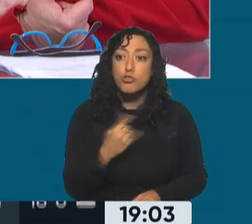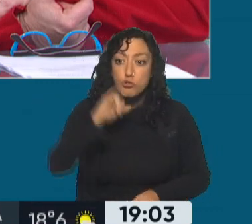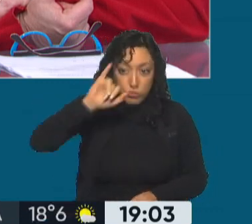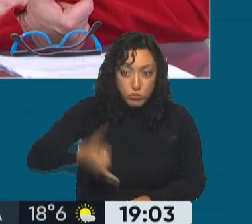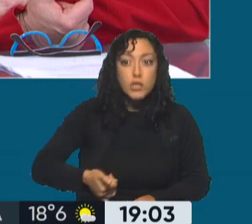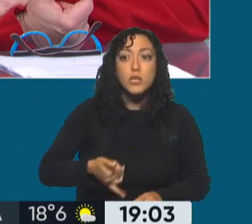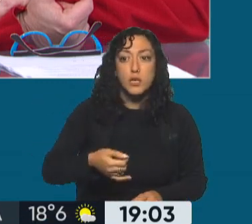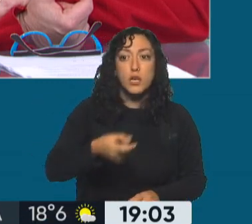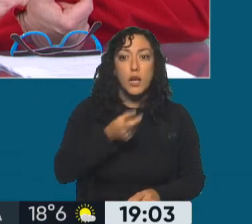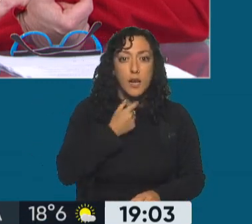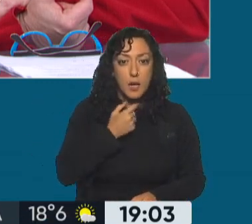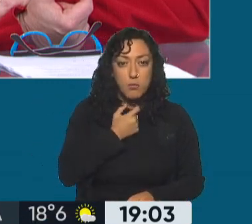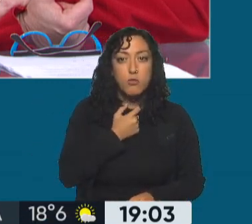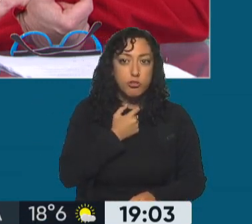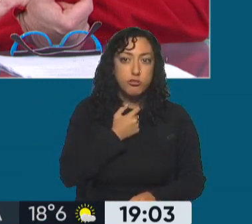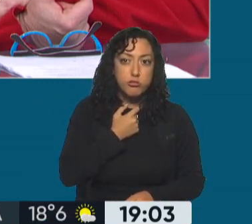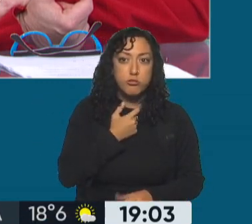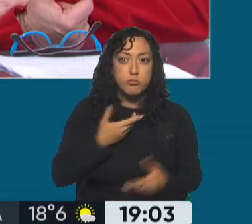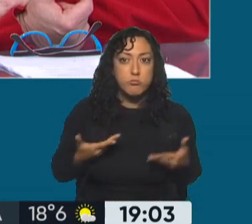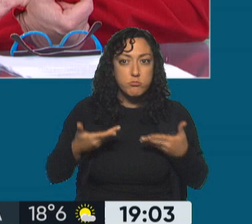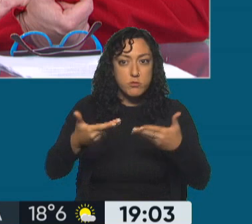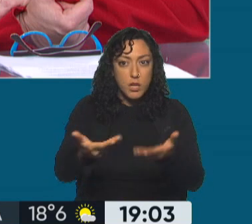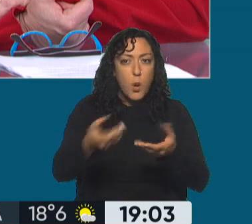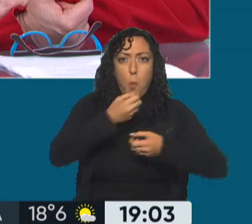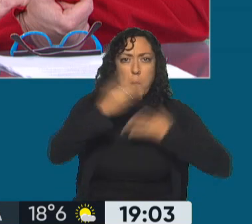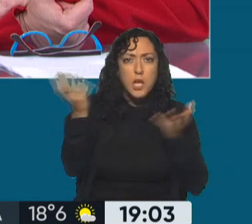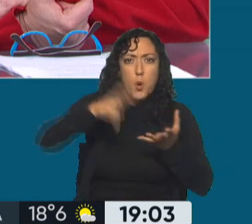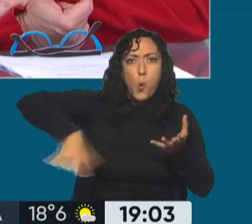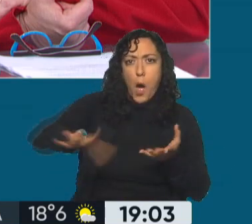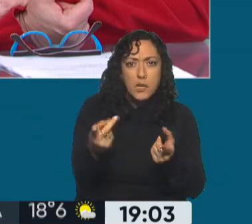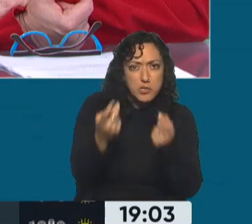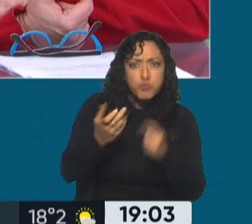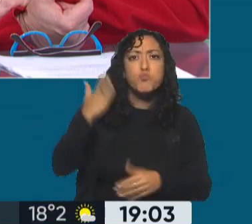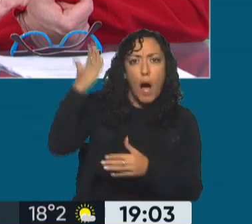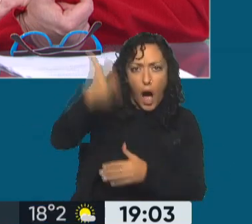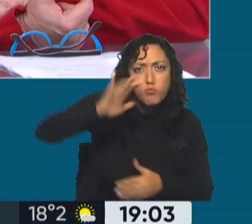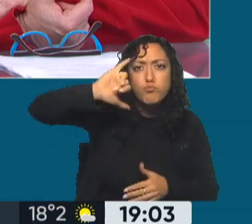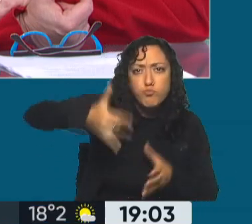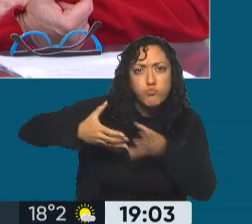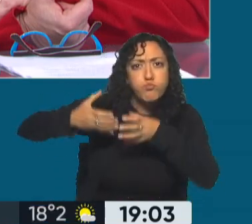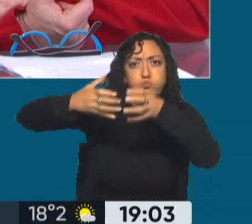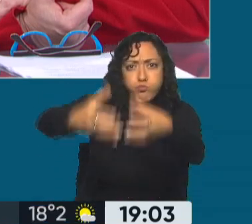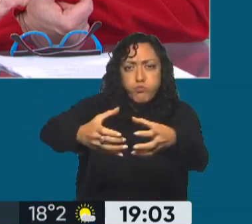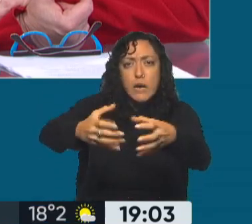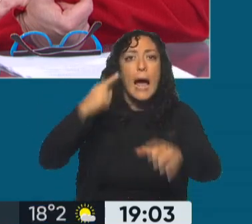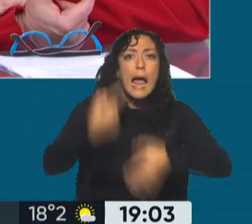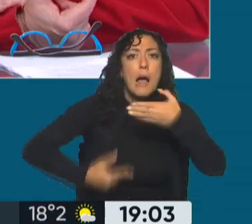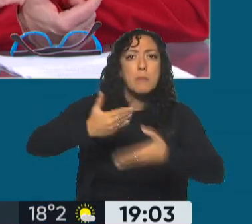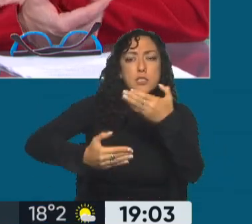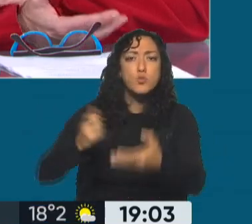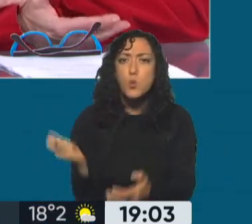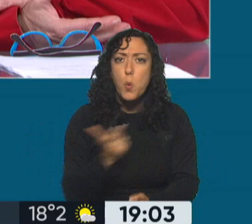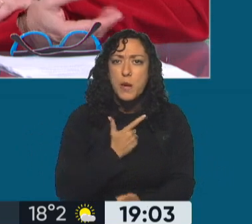dispuestos y dispuestas a acudir a donde sea. Nuestras capacitaciones